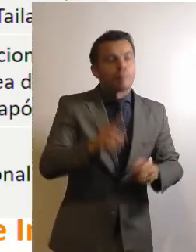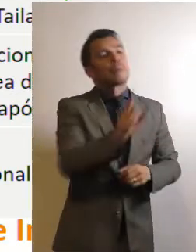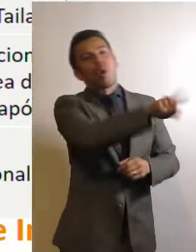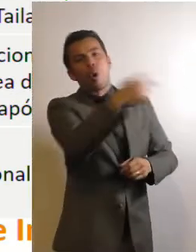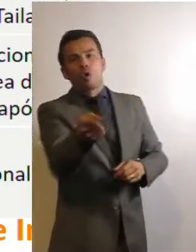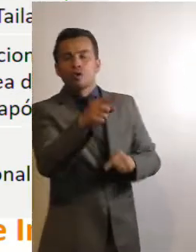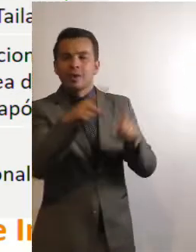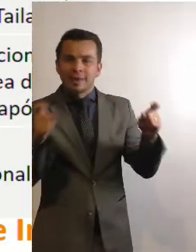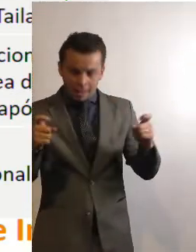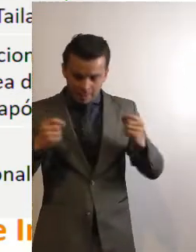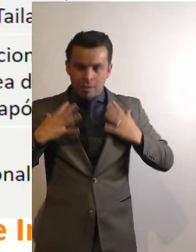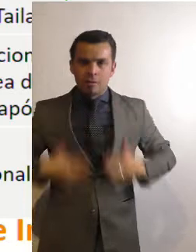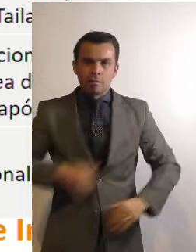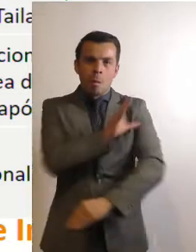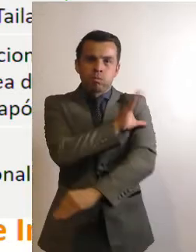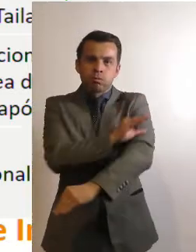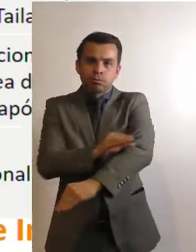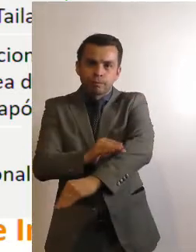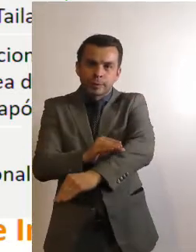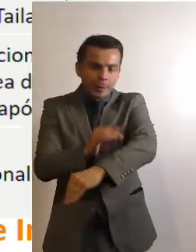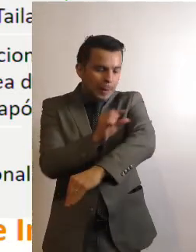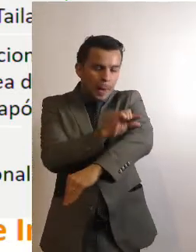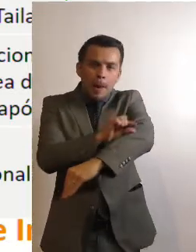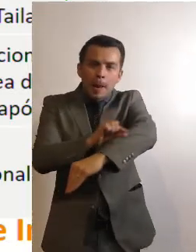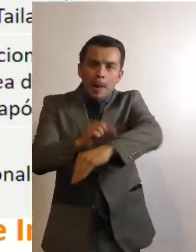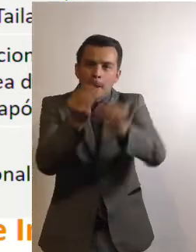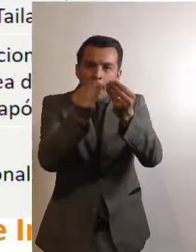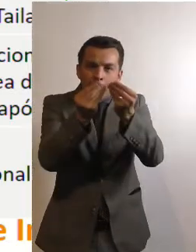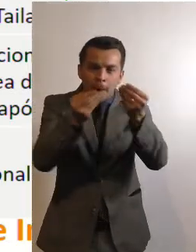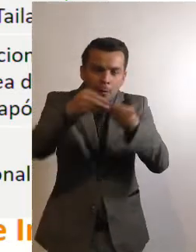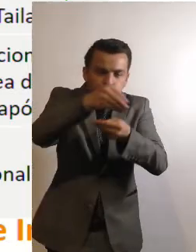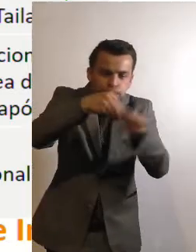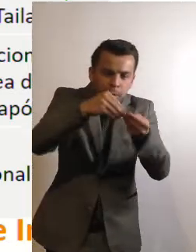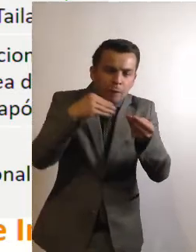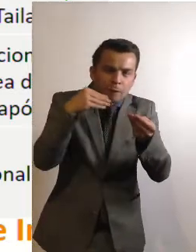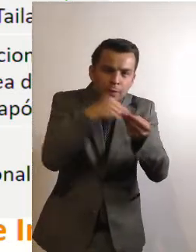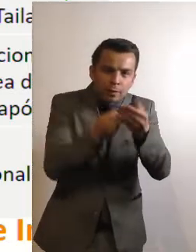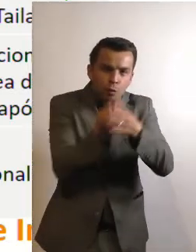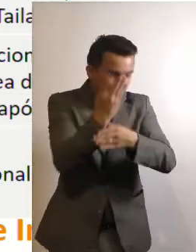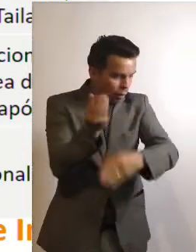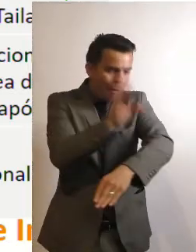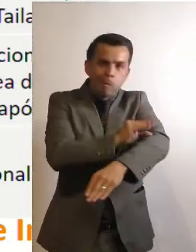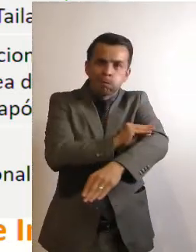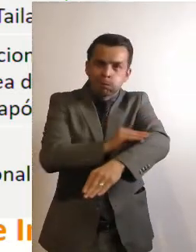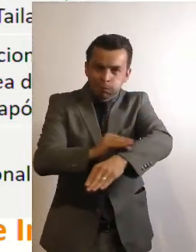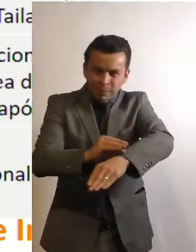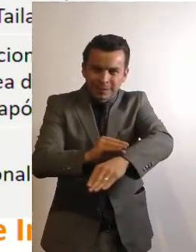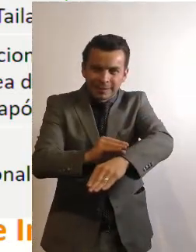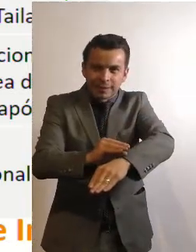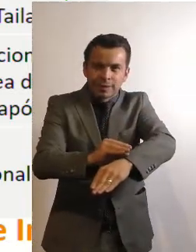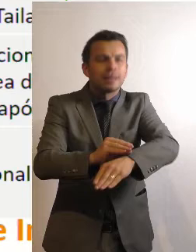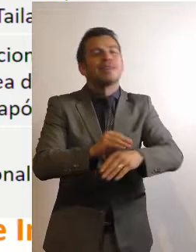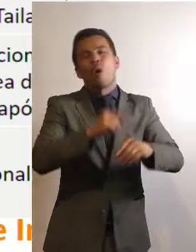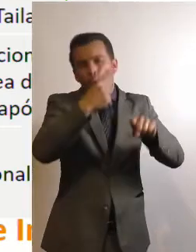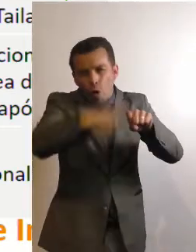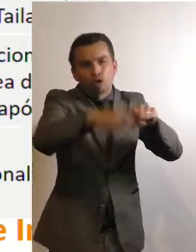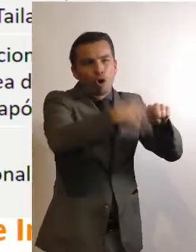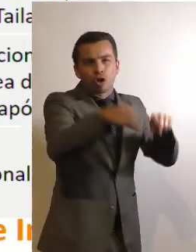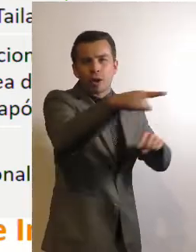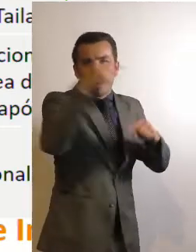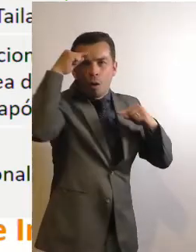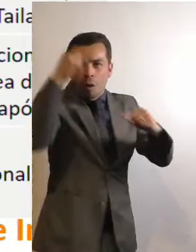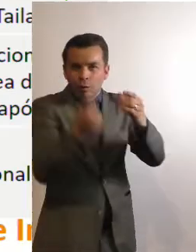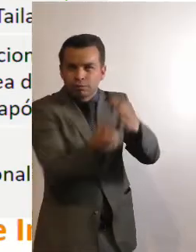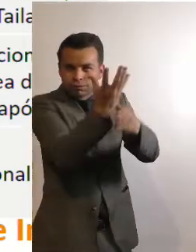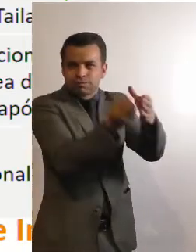modificadas que está en proceso de requerimiento de examen de fondo, y así pues estamos incrementando la